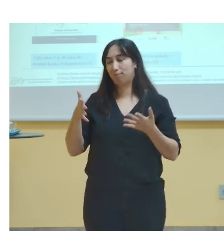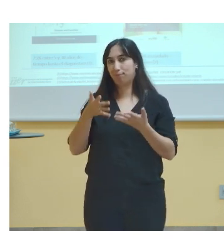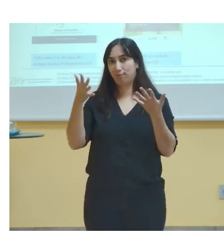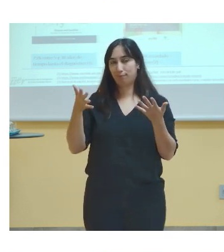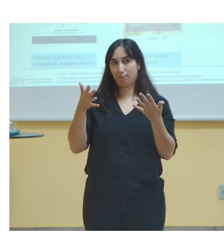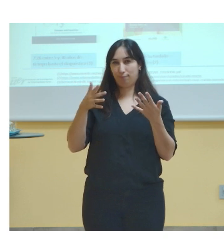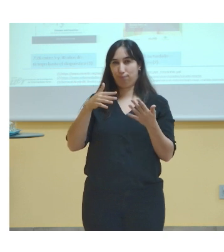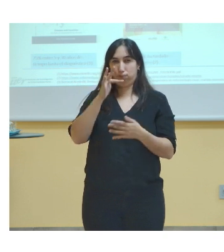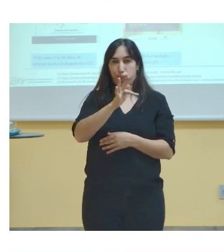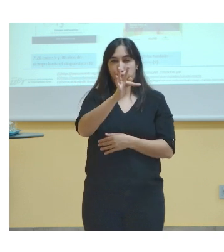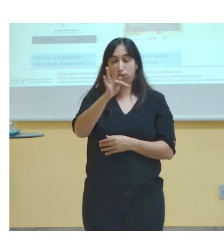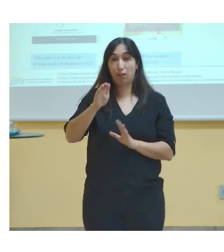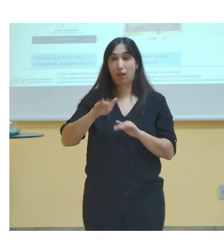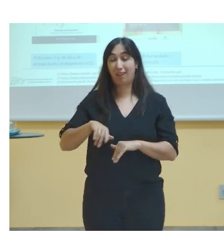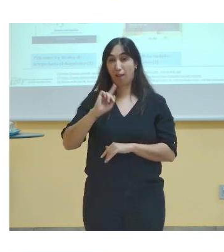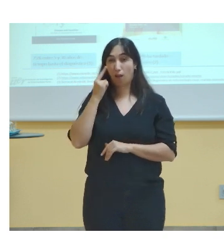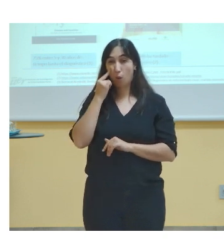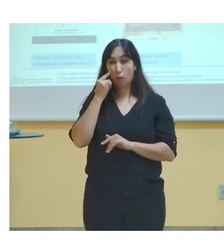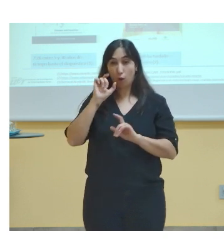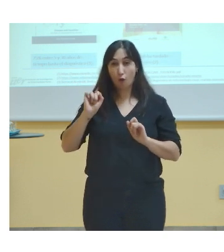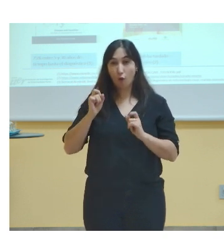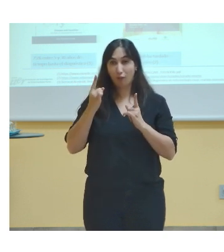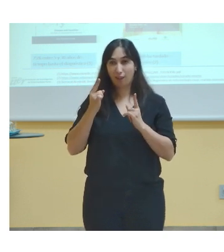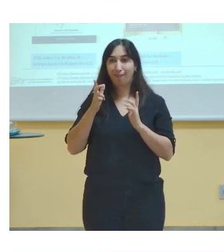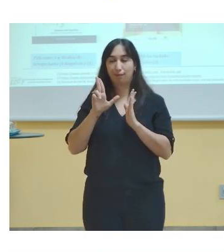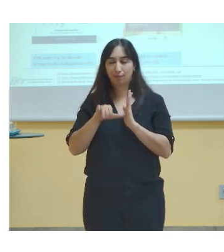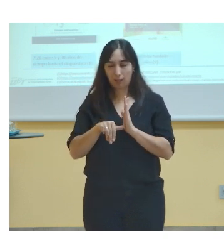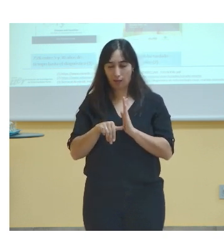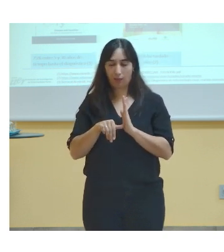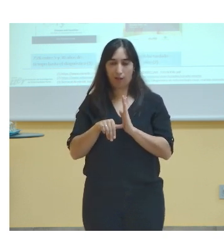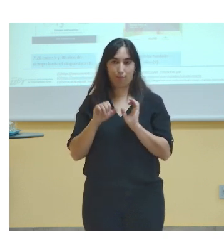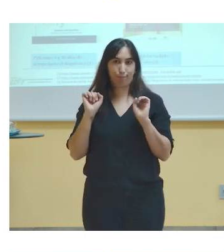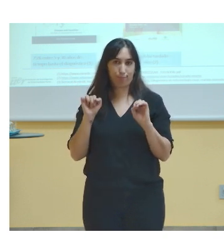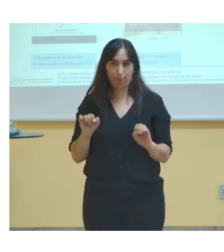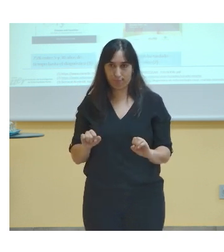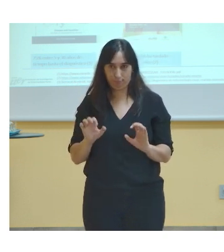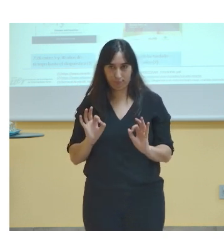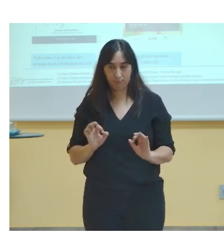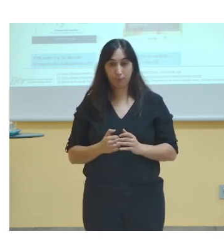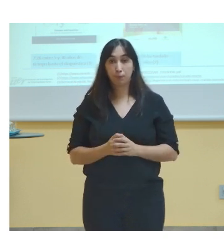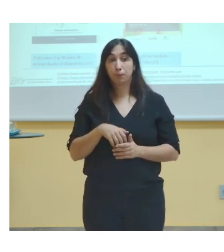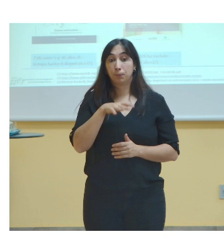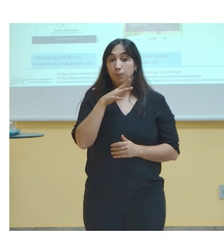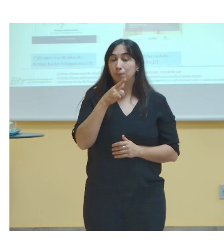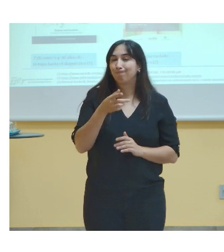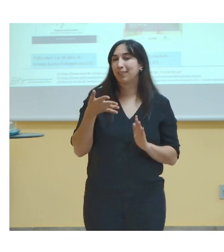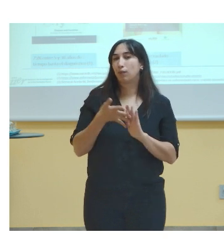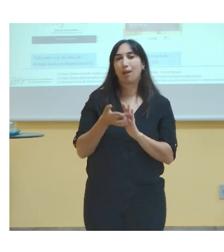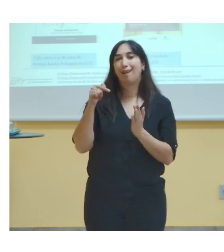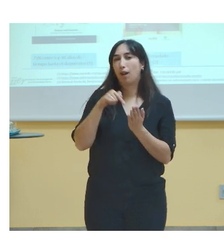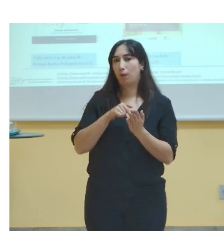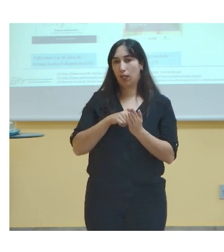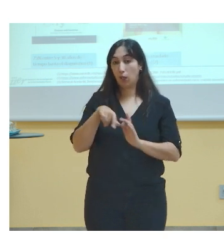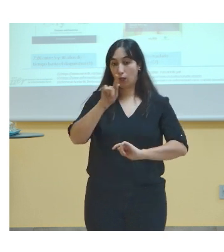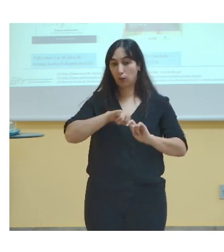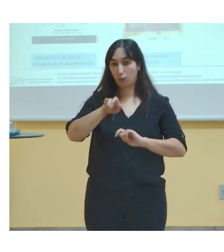lamentablemente lleva a que el diagnóstico definitivo tarde y se retrase mucho en el tiempo. Es por ello que es una reivindicación de las